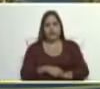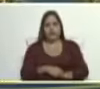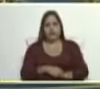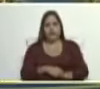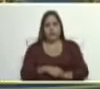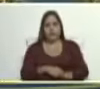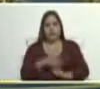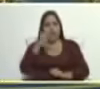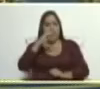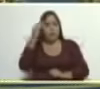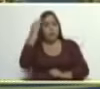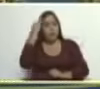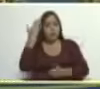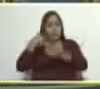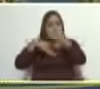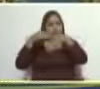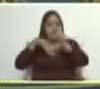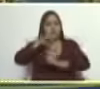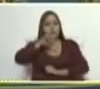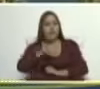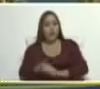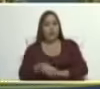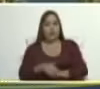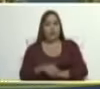quedan grabadas memorias